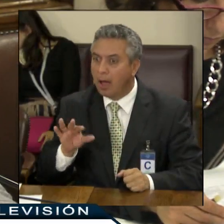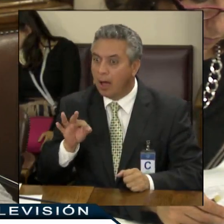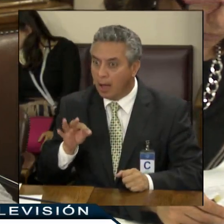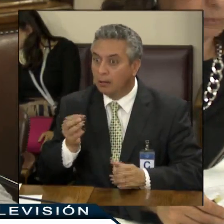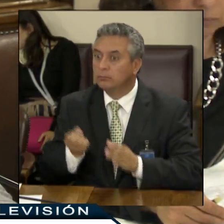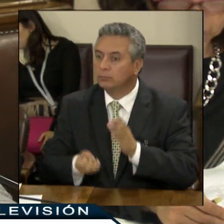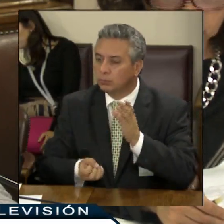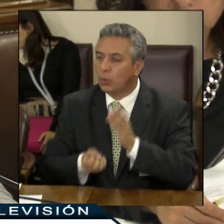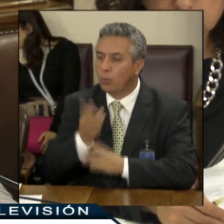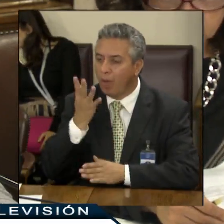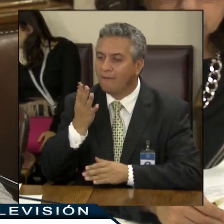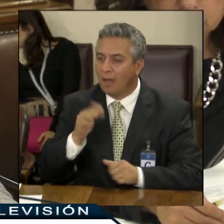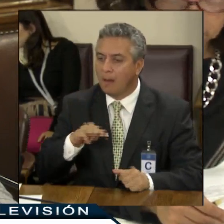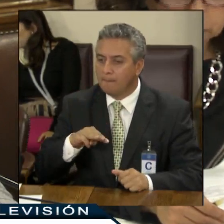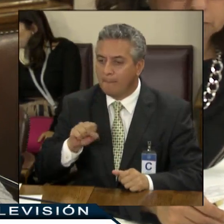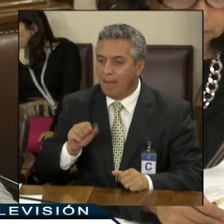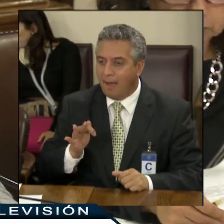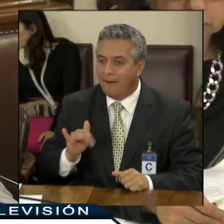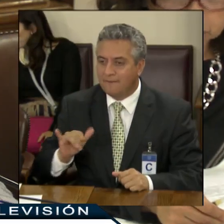mafia